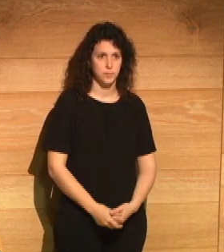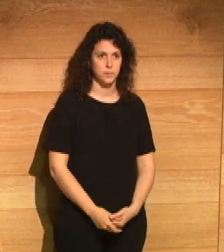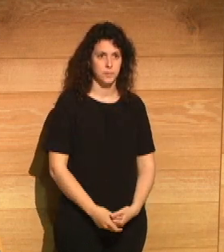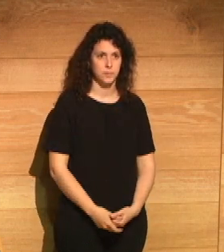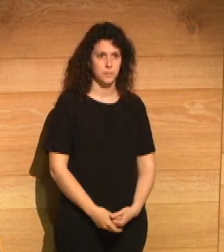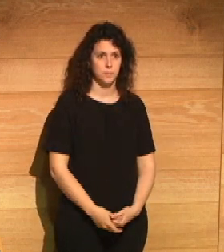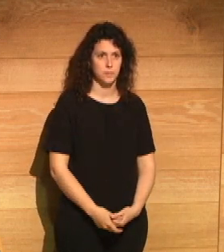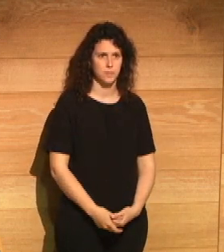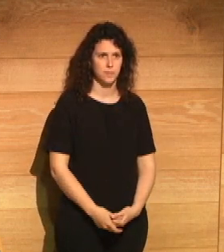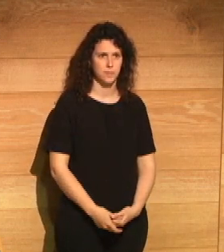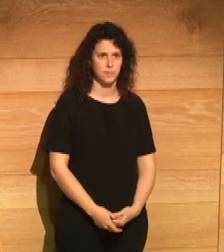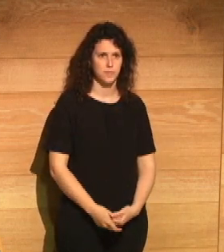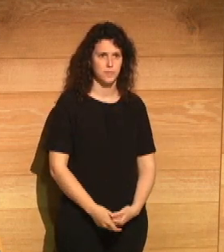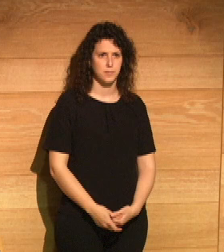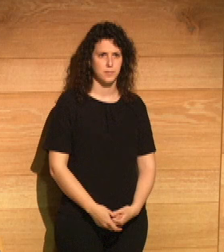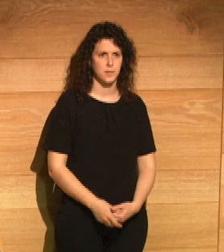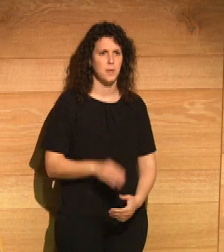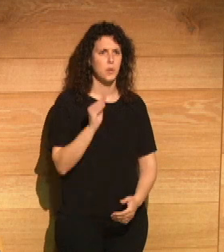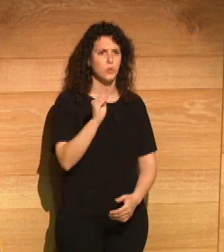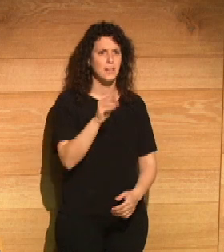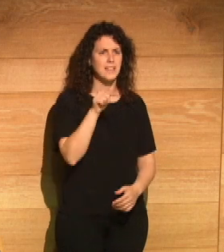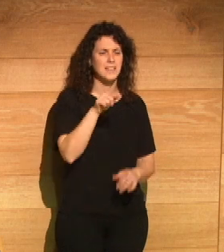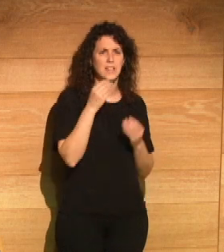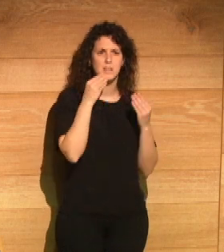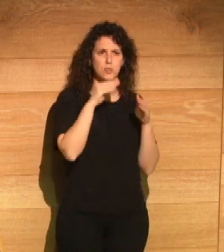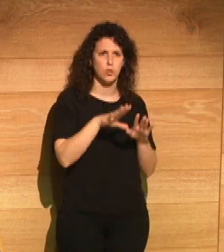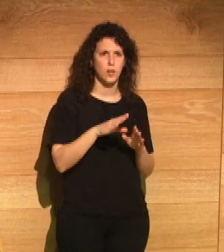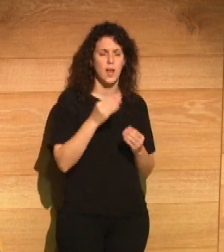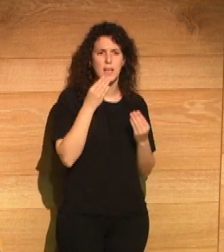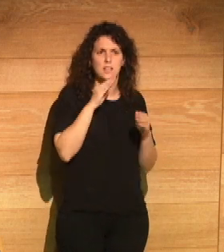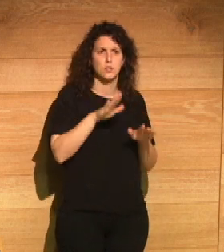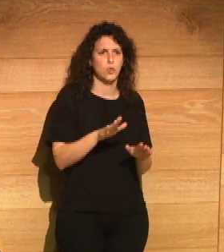Voy a preguntar primero si esta historia es una historia que